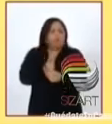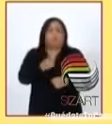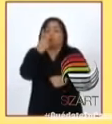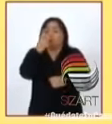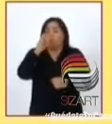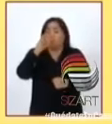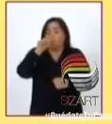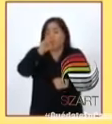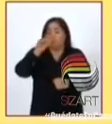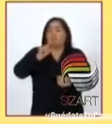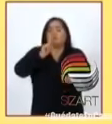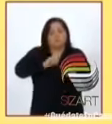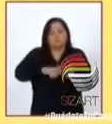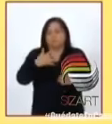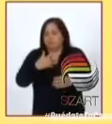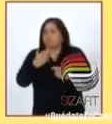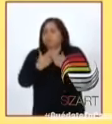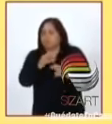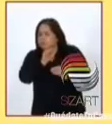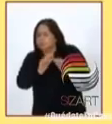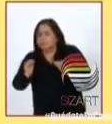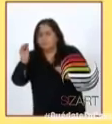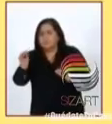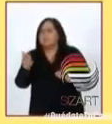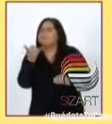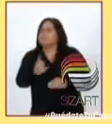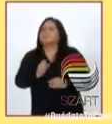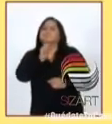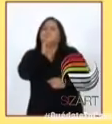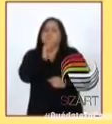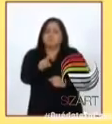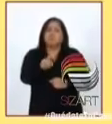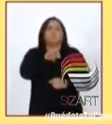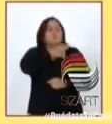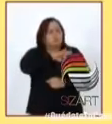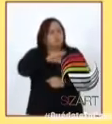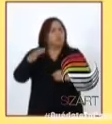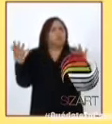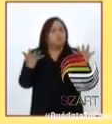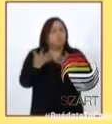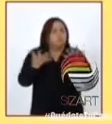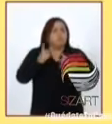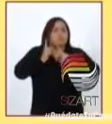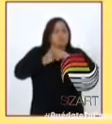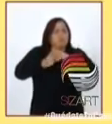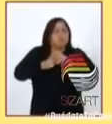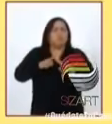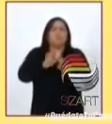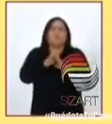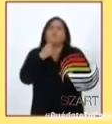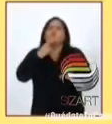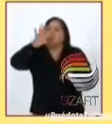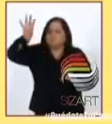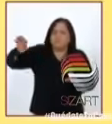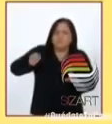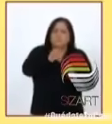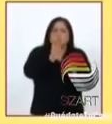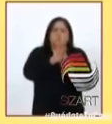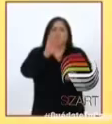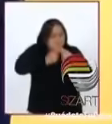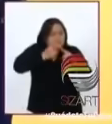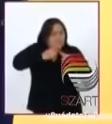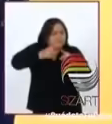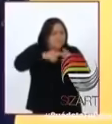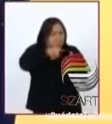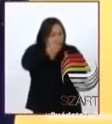fracción cabe en otra fracción, y asimismo que es posible resolver operaciones usando los recíprocos de una fracción.